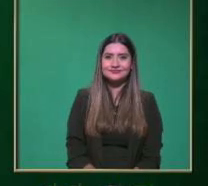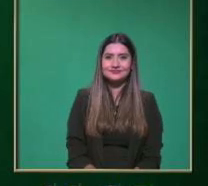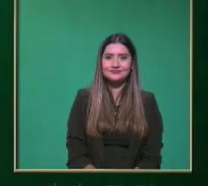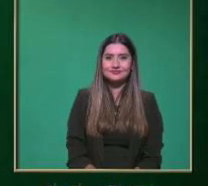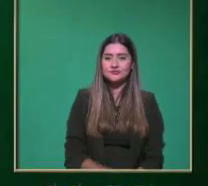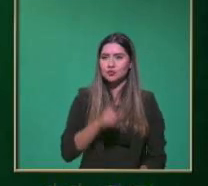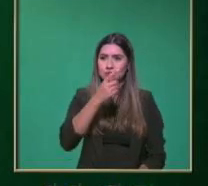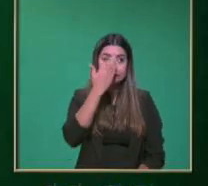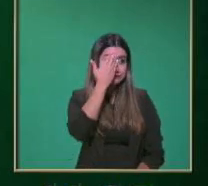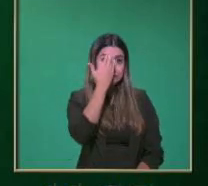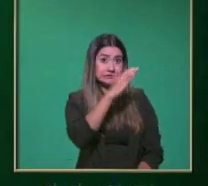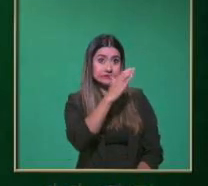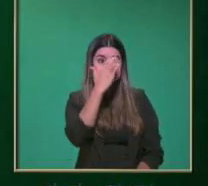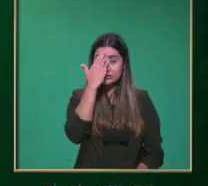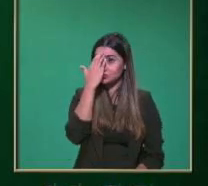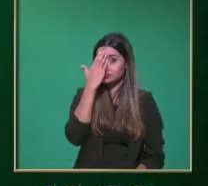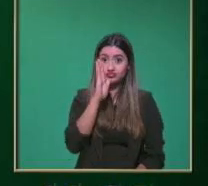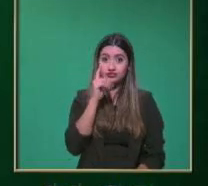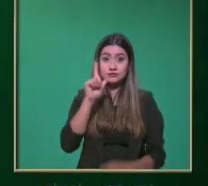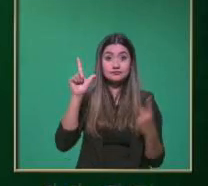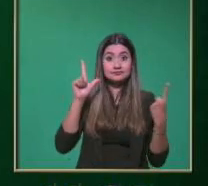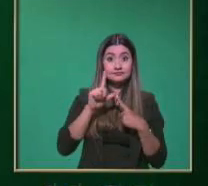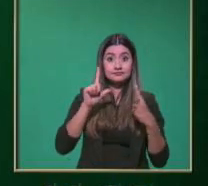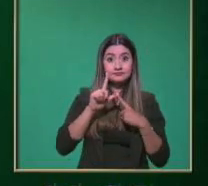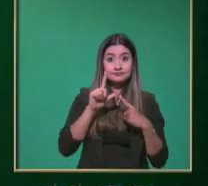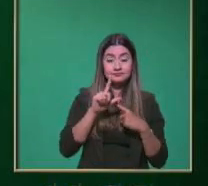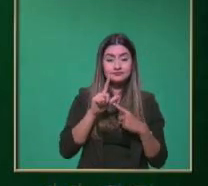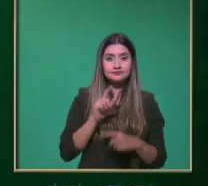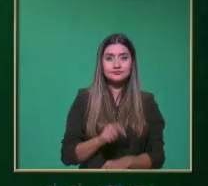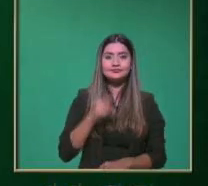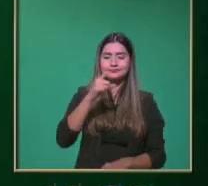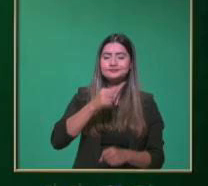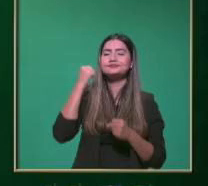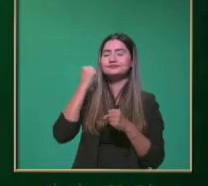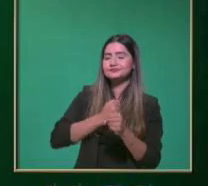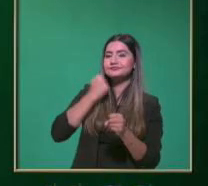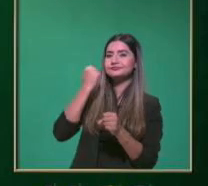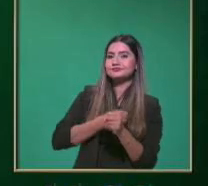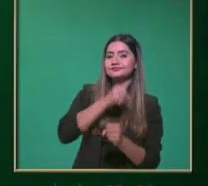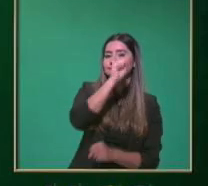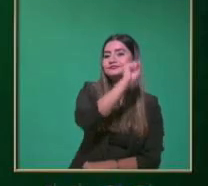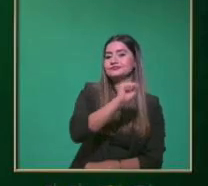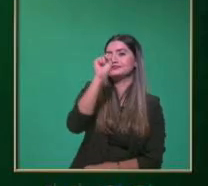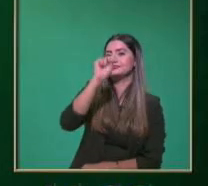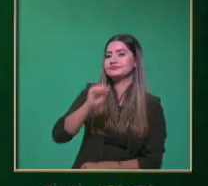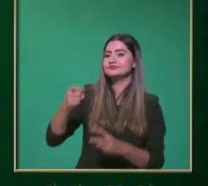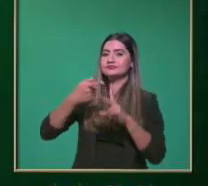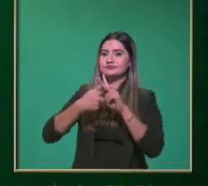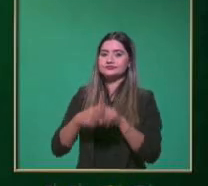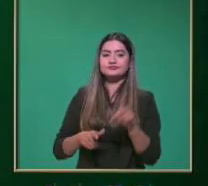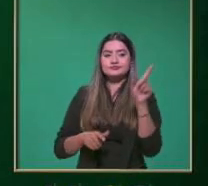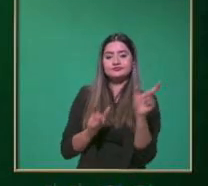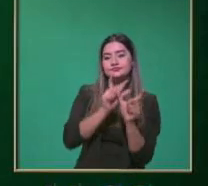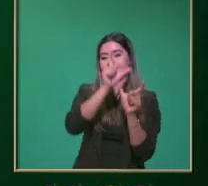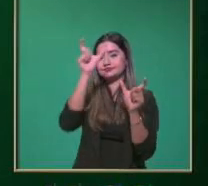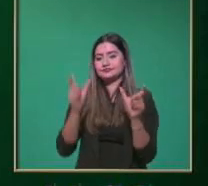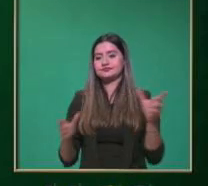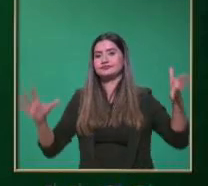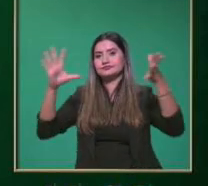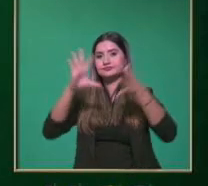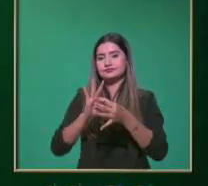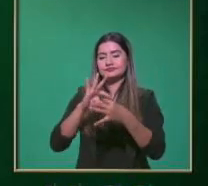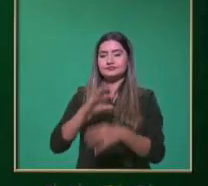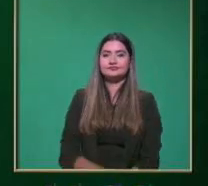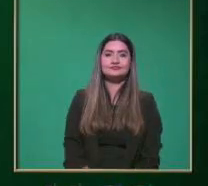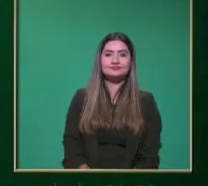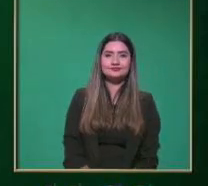no conoces todas las letras, puedes repasar la sílaba con la que inicia y buscar esa sílaba al inicio de la